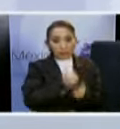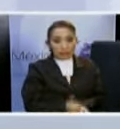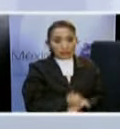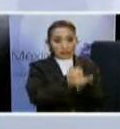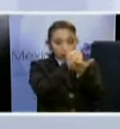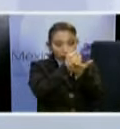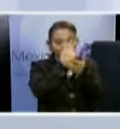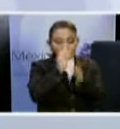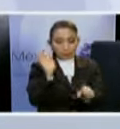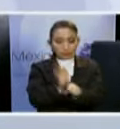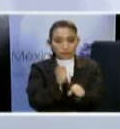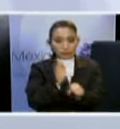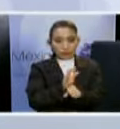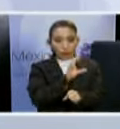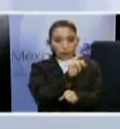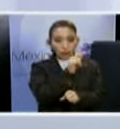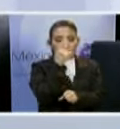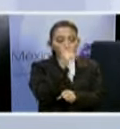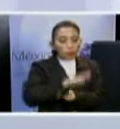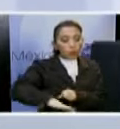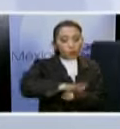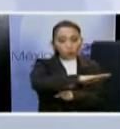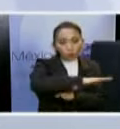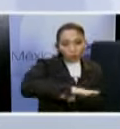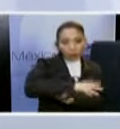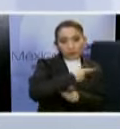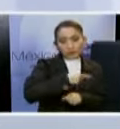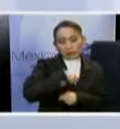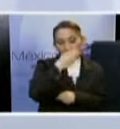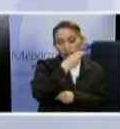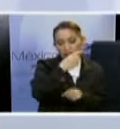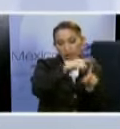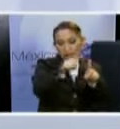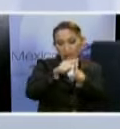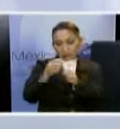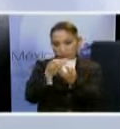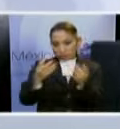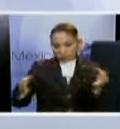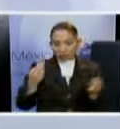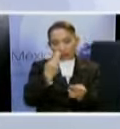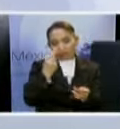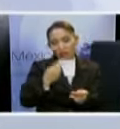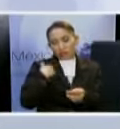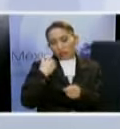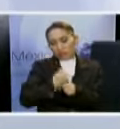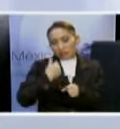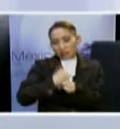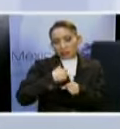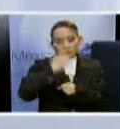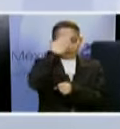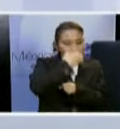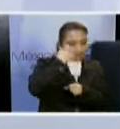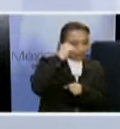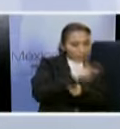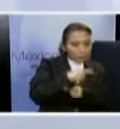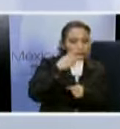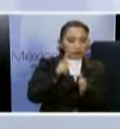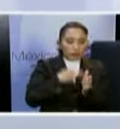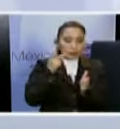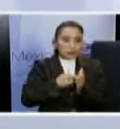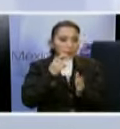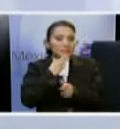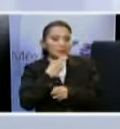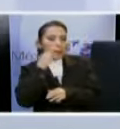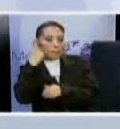asistencia y protección consular a una población con necesidades diversas requiere de un ejercicio de autoevaluación constante que nos